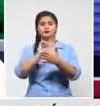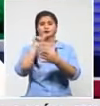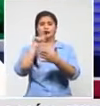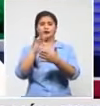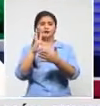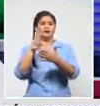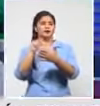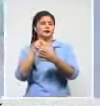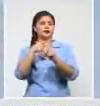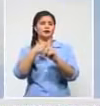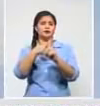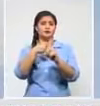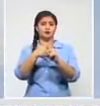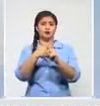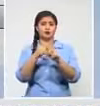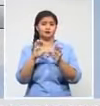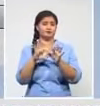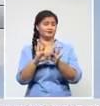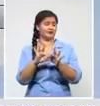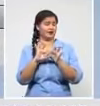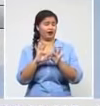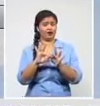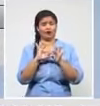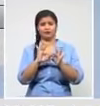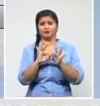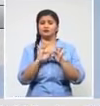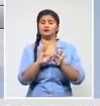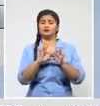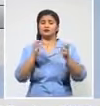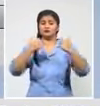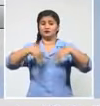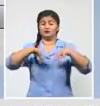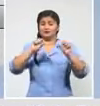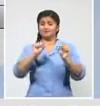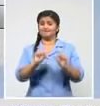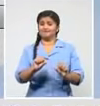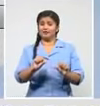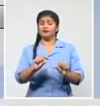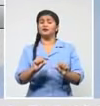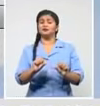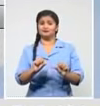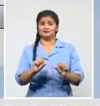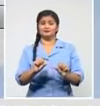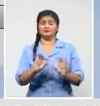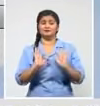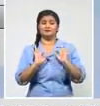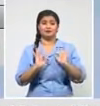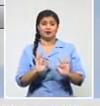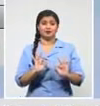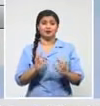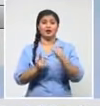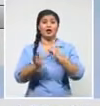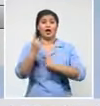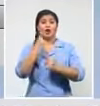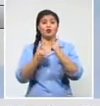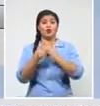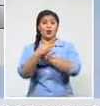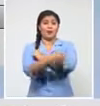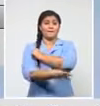una complejidad indeterminada, sobre todo por el comportamiento de algunos países,